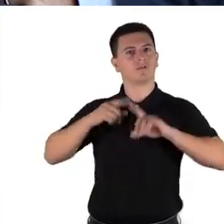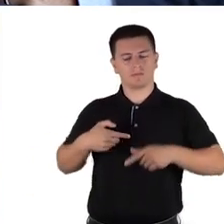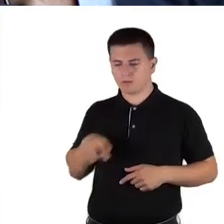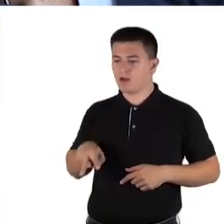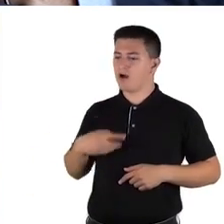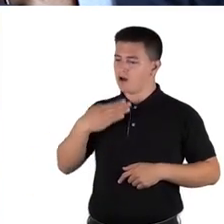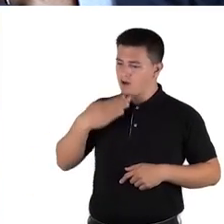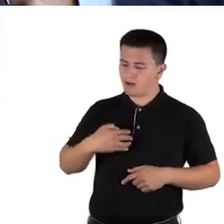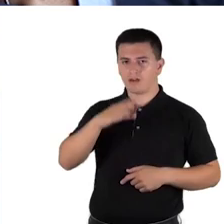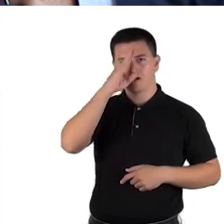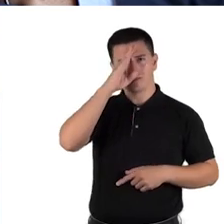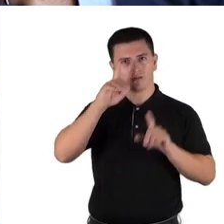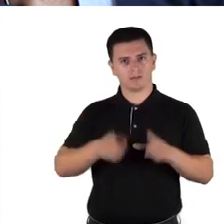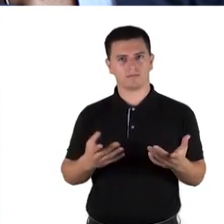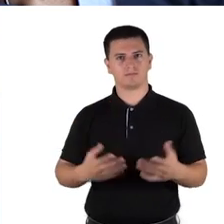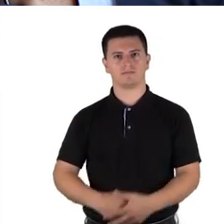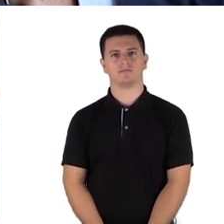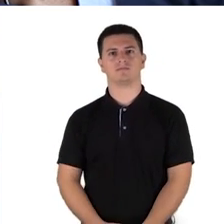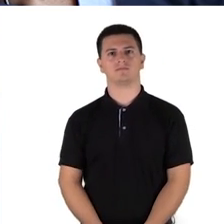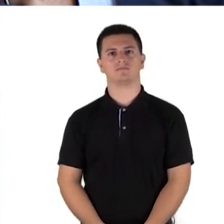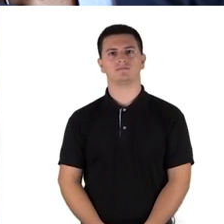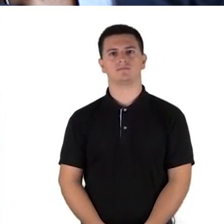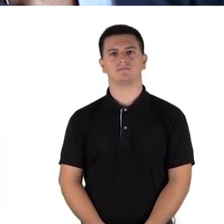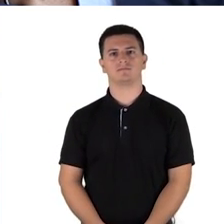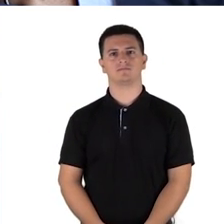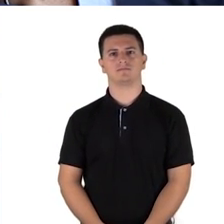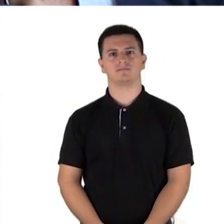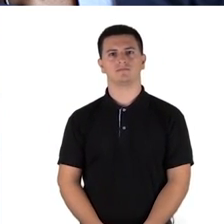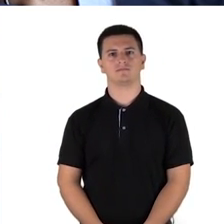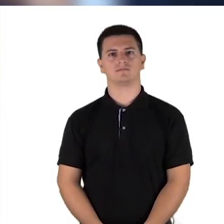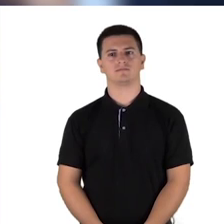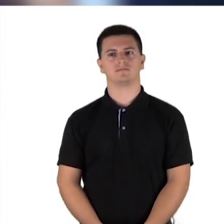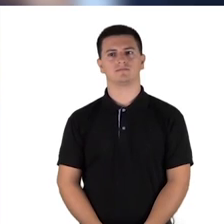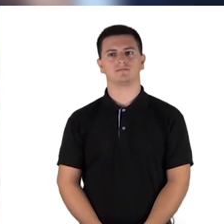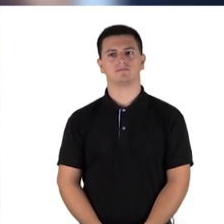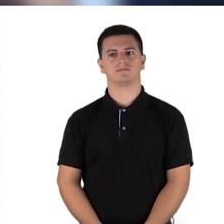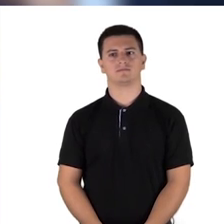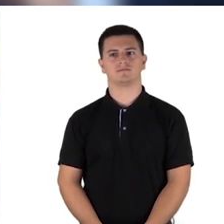estar dispuestos a que ellos nos enseñen cosas a nosotros. Que tienen un montón de cosas para enseñarles.